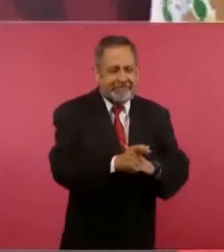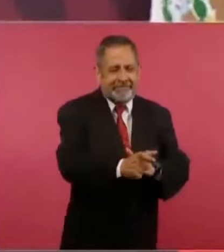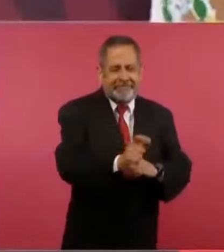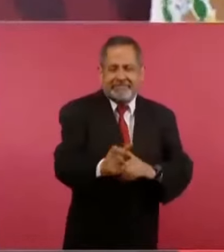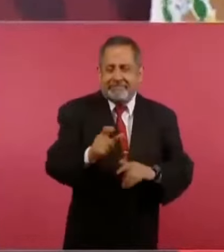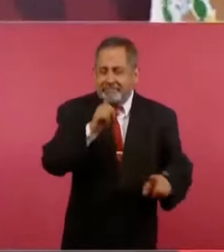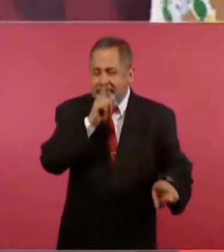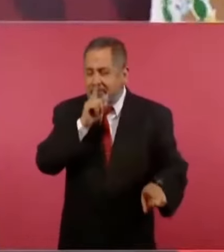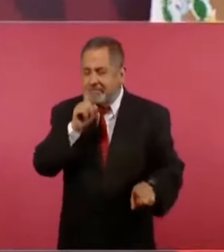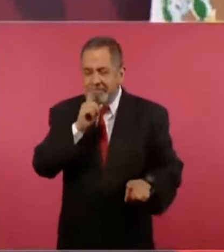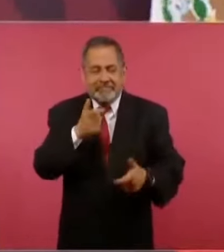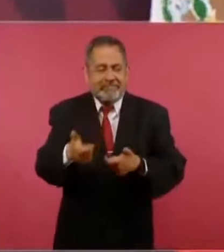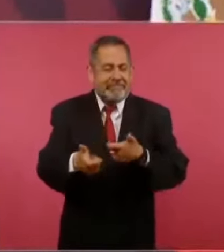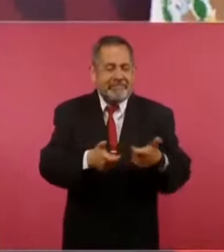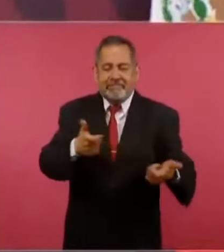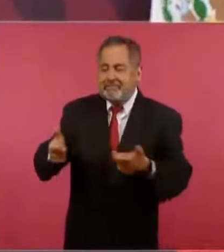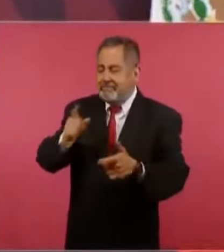porque